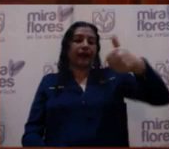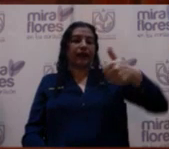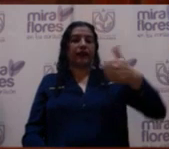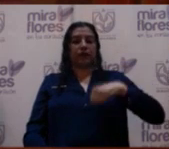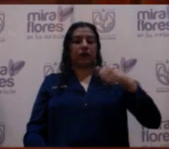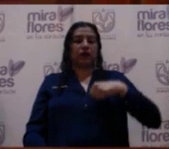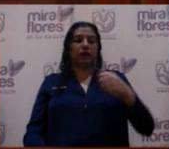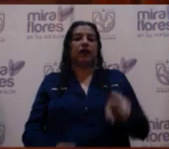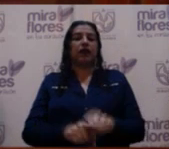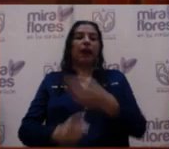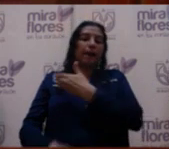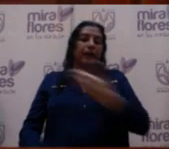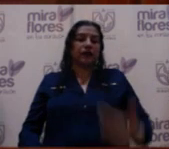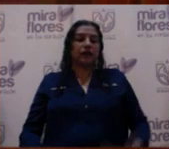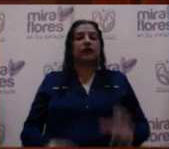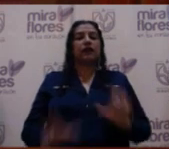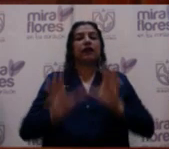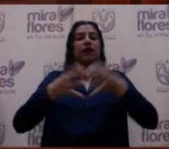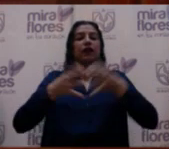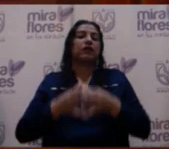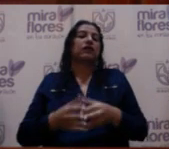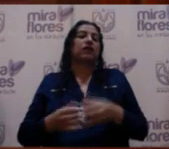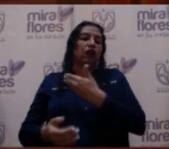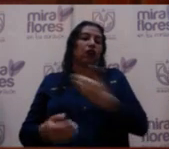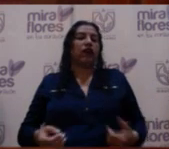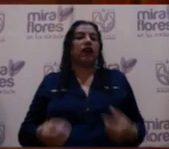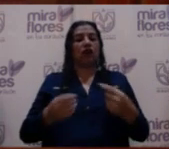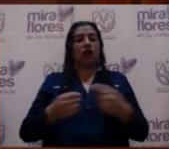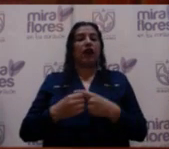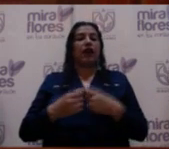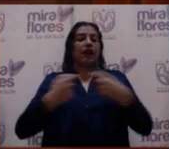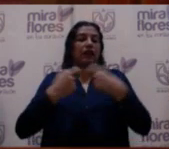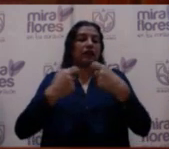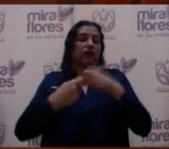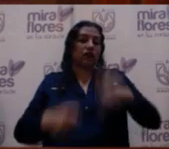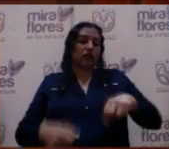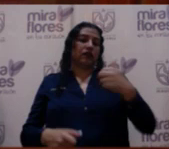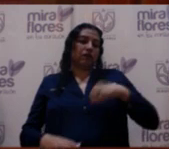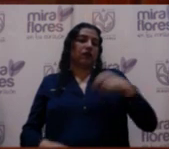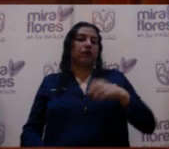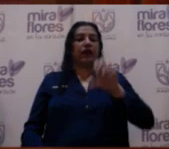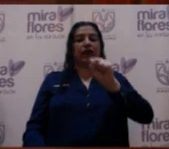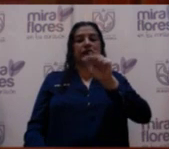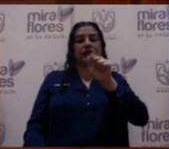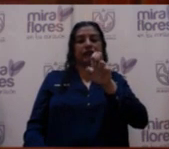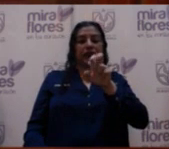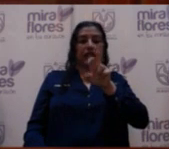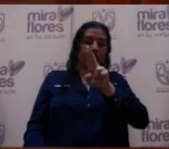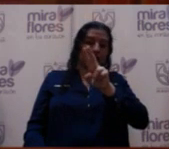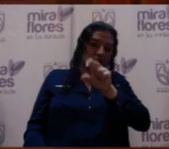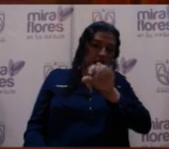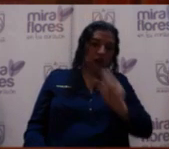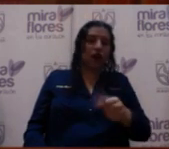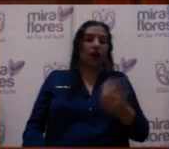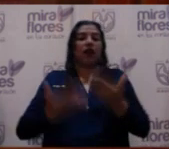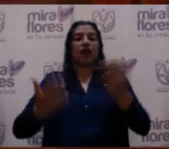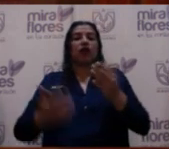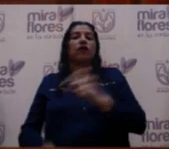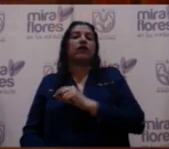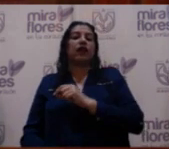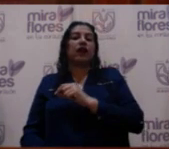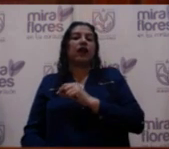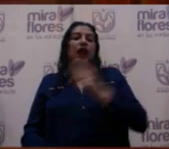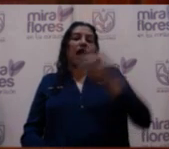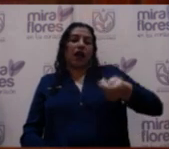y presidente de la Comisión de Gobierno Electrónico de la Municipalidad de Miraflores, Sergio Manuel Mesa Salazar, a Barcelona, España,